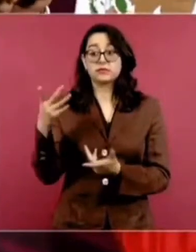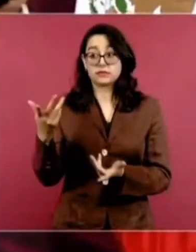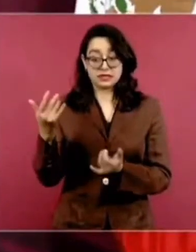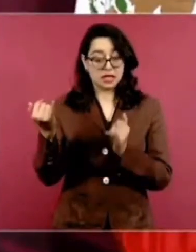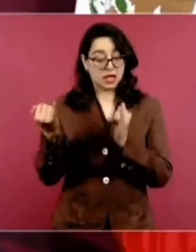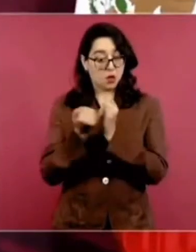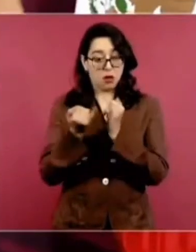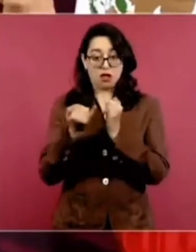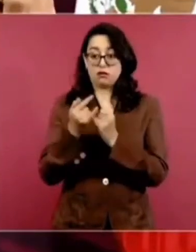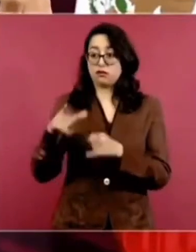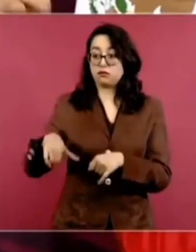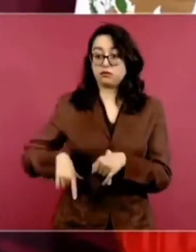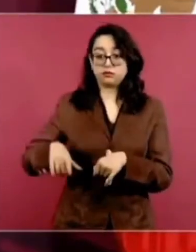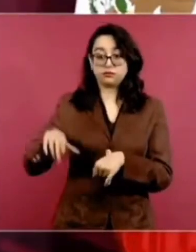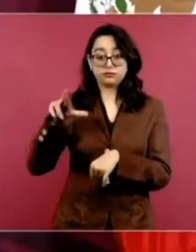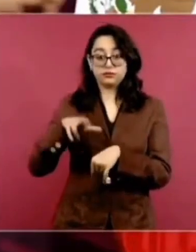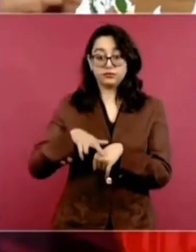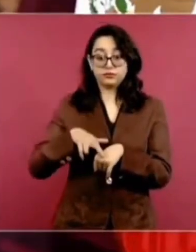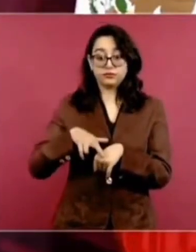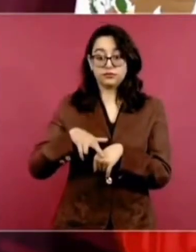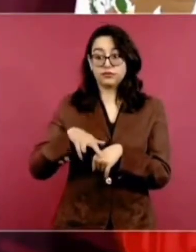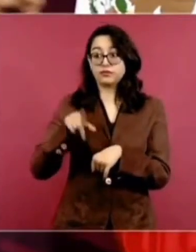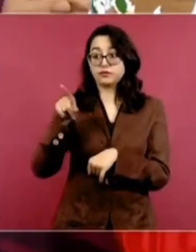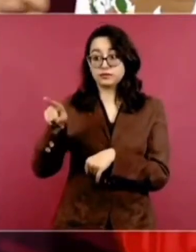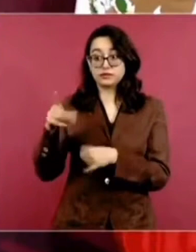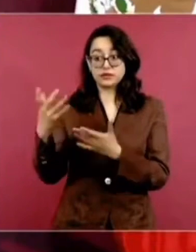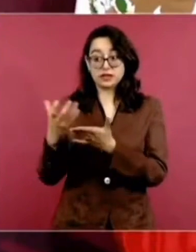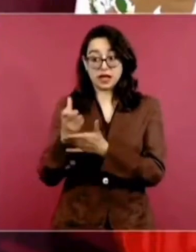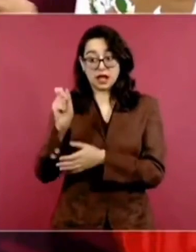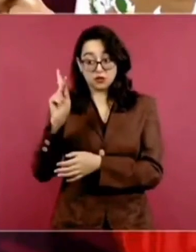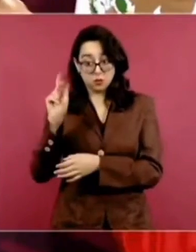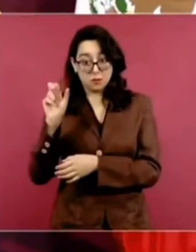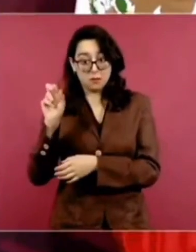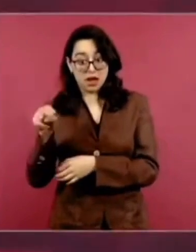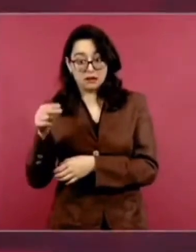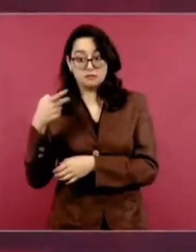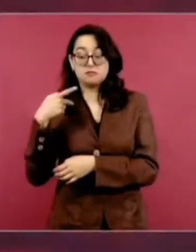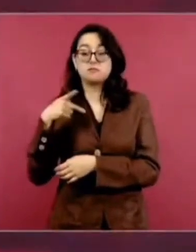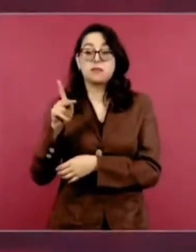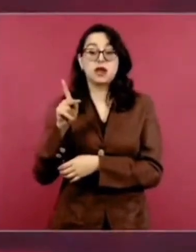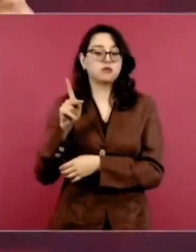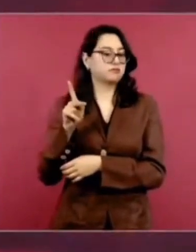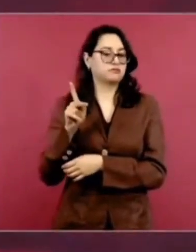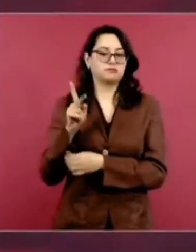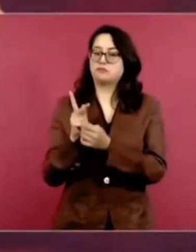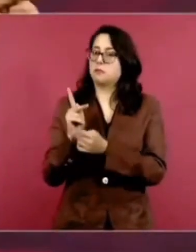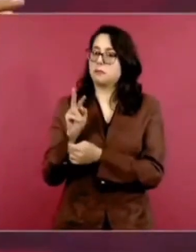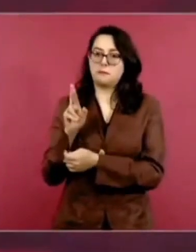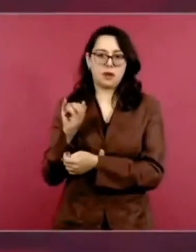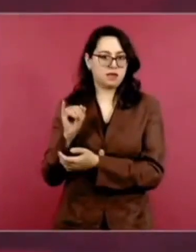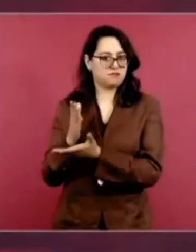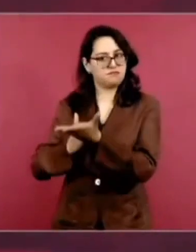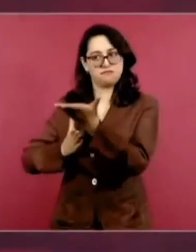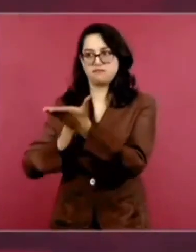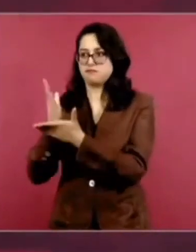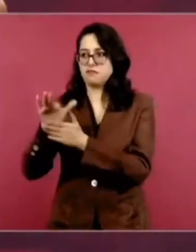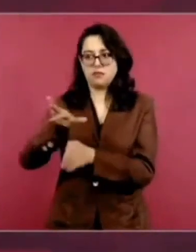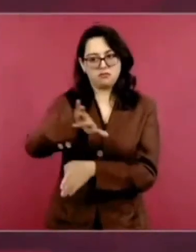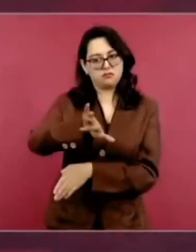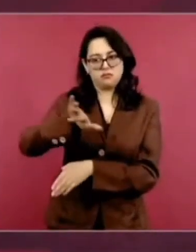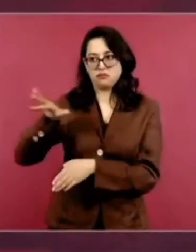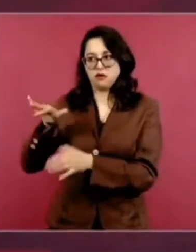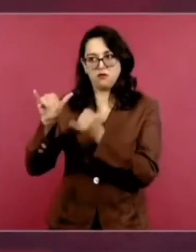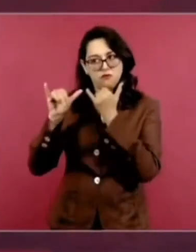gobernador. Entonces, en Michoacán no dejaron libre. En Michoacán operaron, hicieron